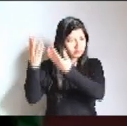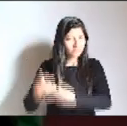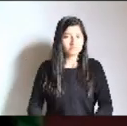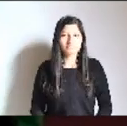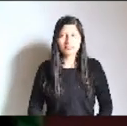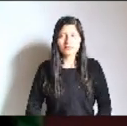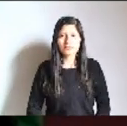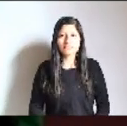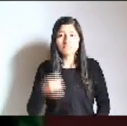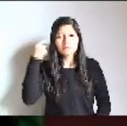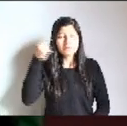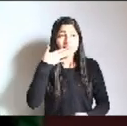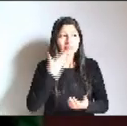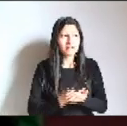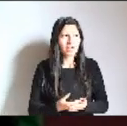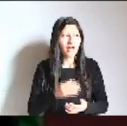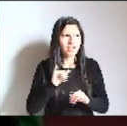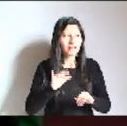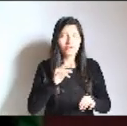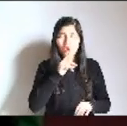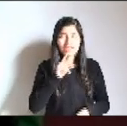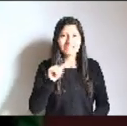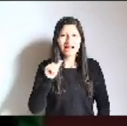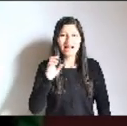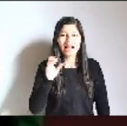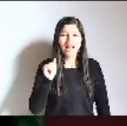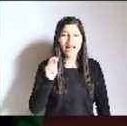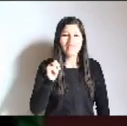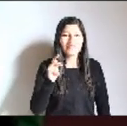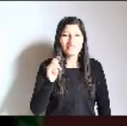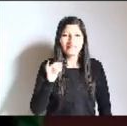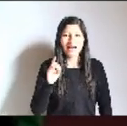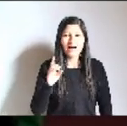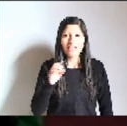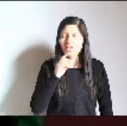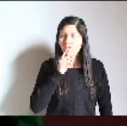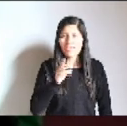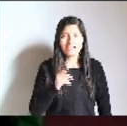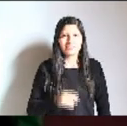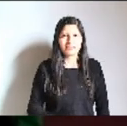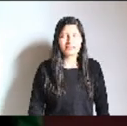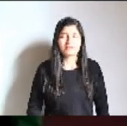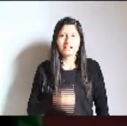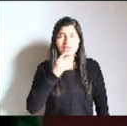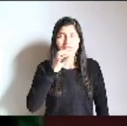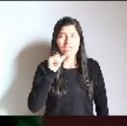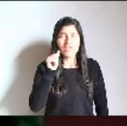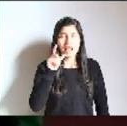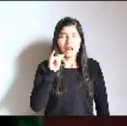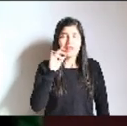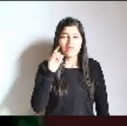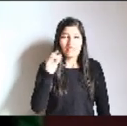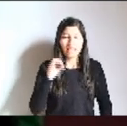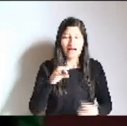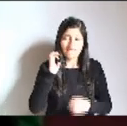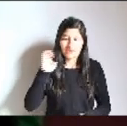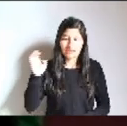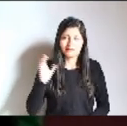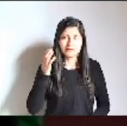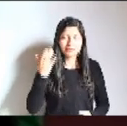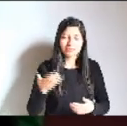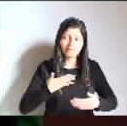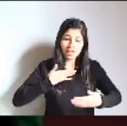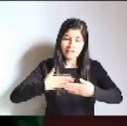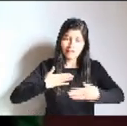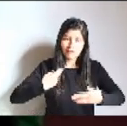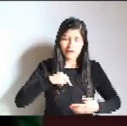Pensemos bien. Aquí no es la cantidad de la fe lo que interesa, es la calidad de la fe. Hacer crecer